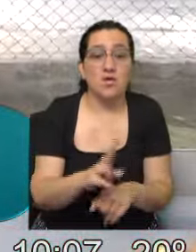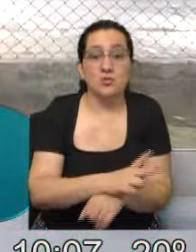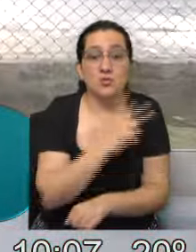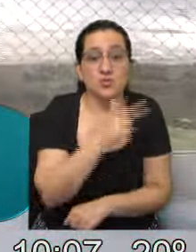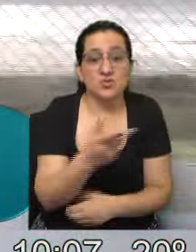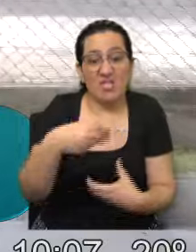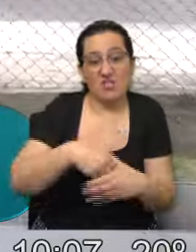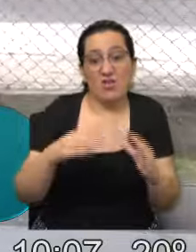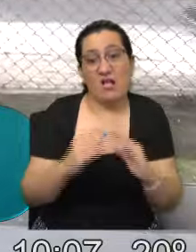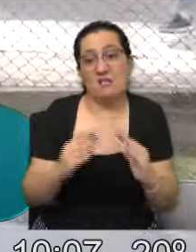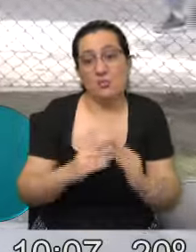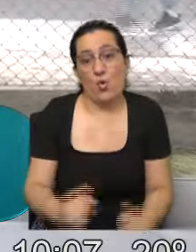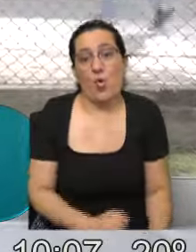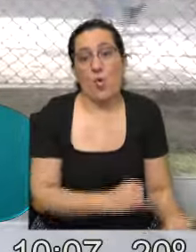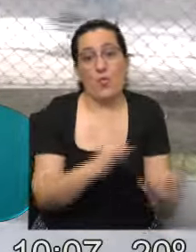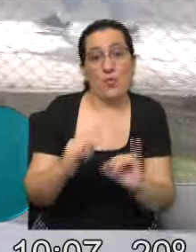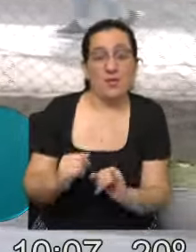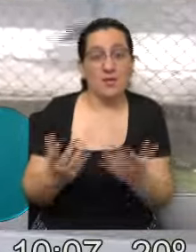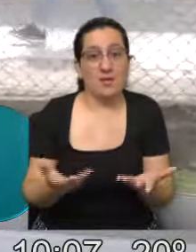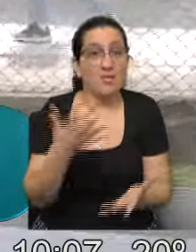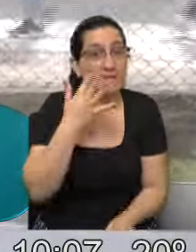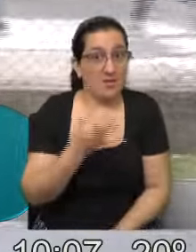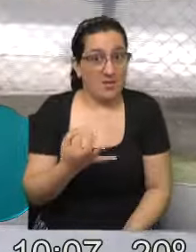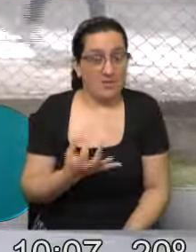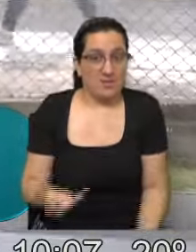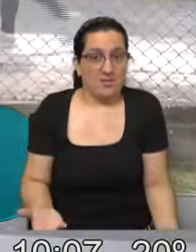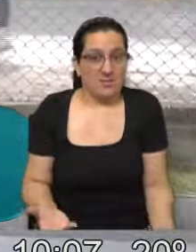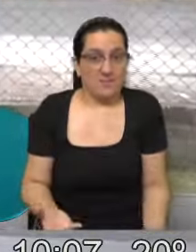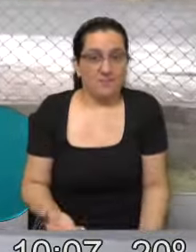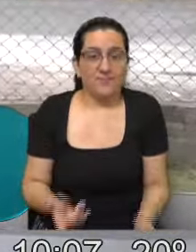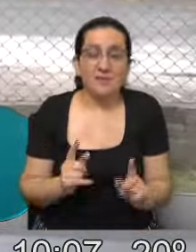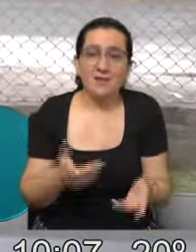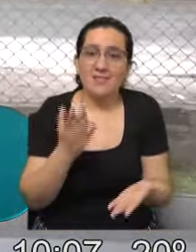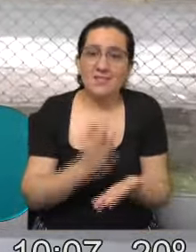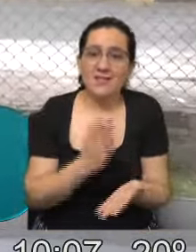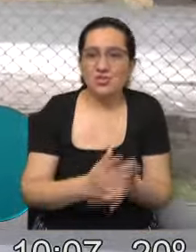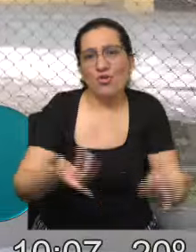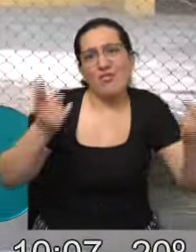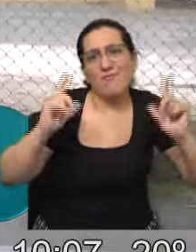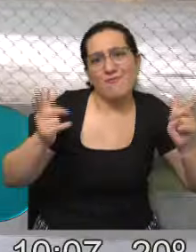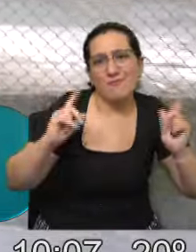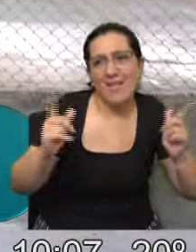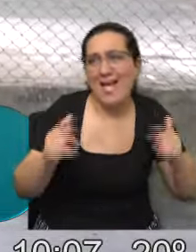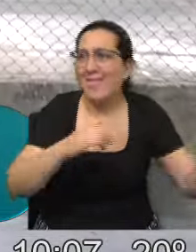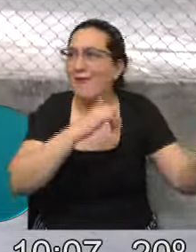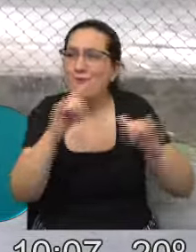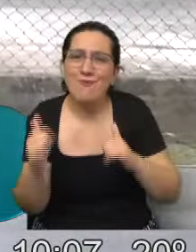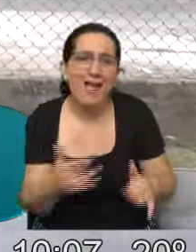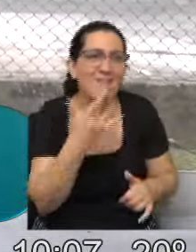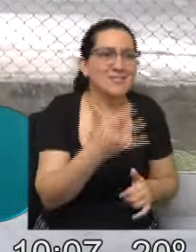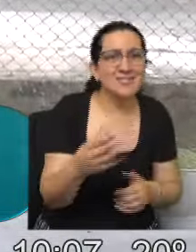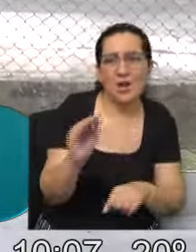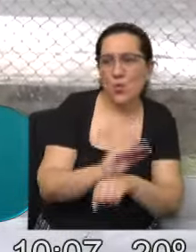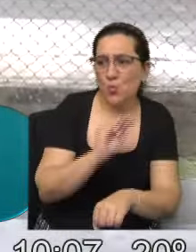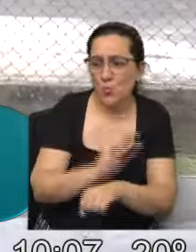hijas o de verdad de manera correcta y el derecho al disfrute a la belleza a la